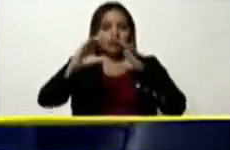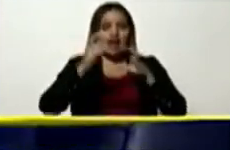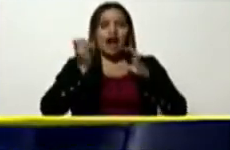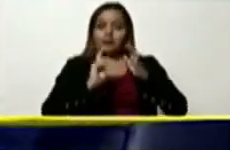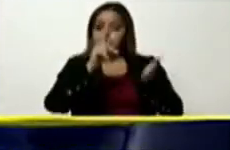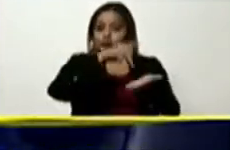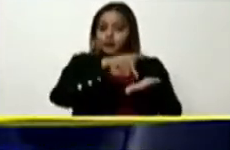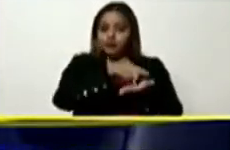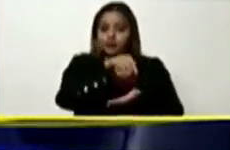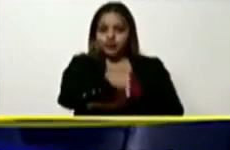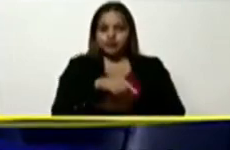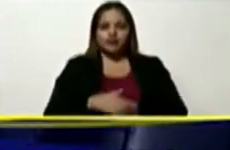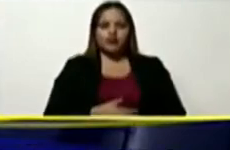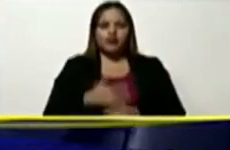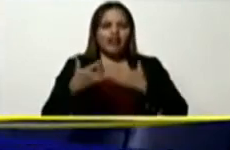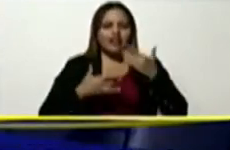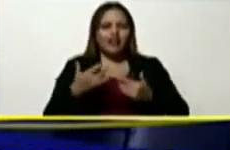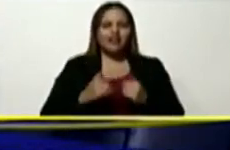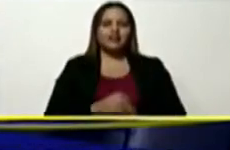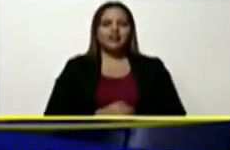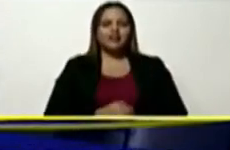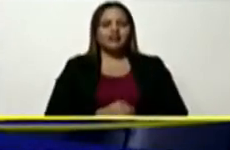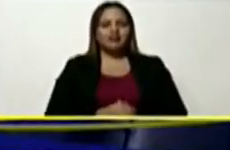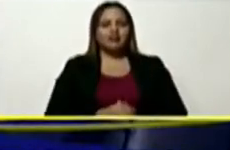en una octavita